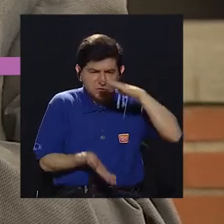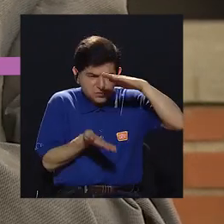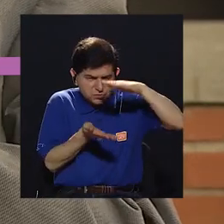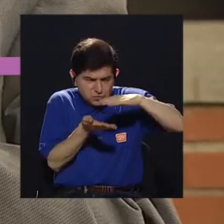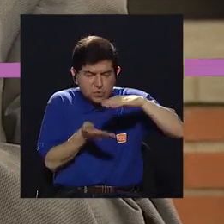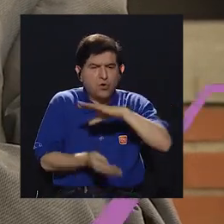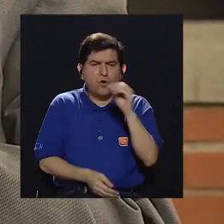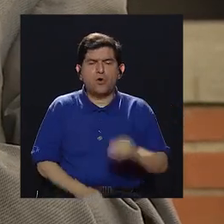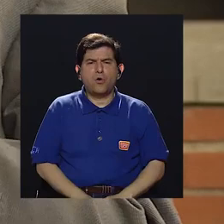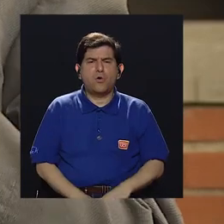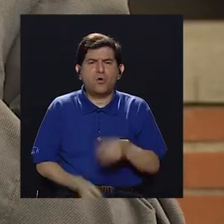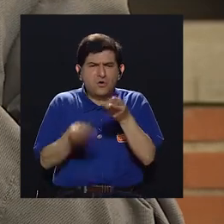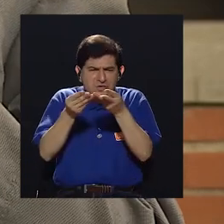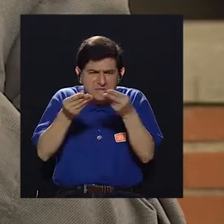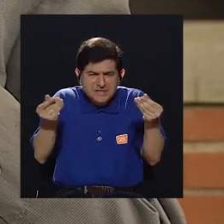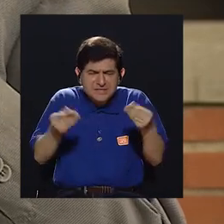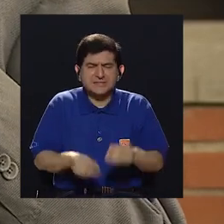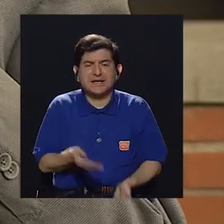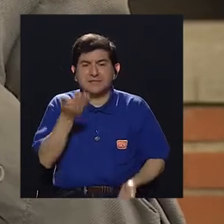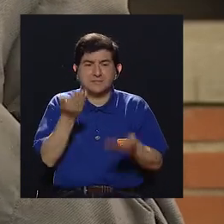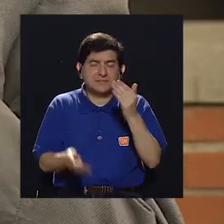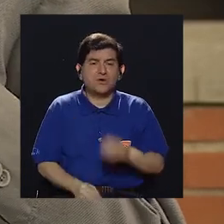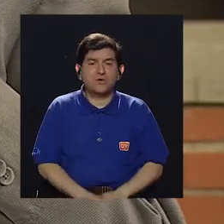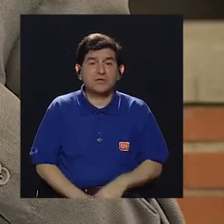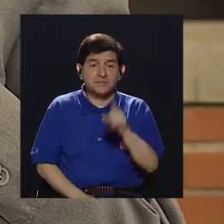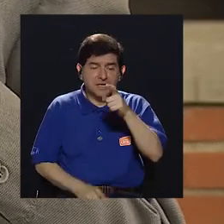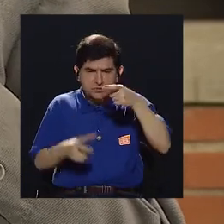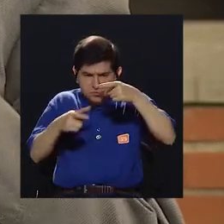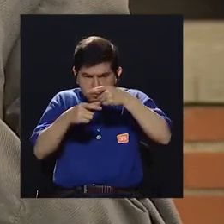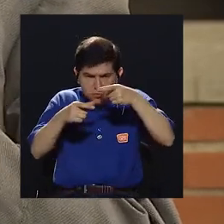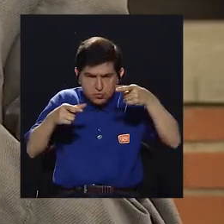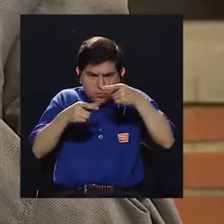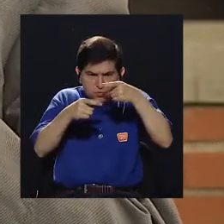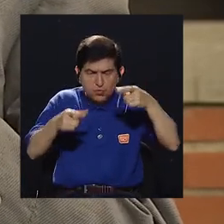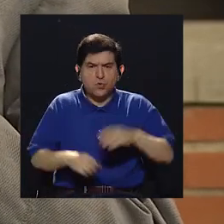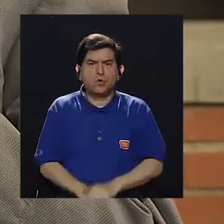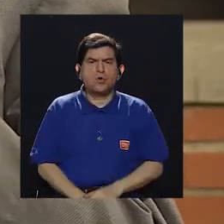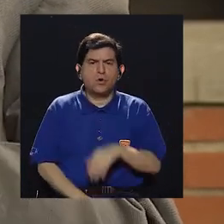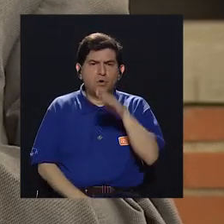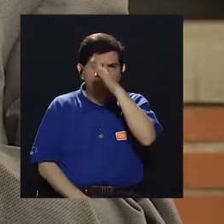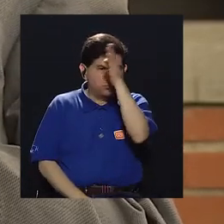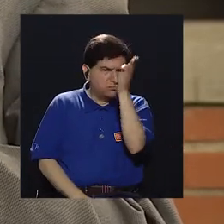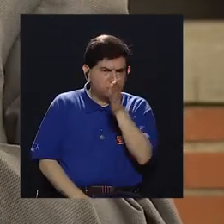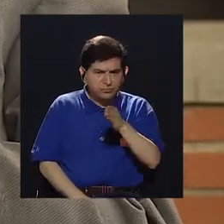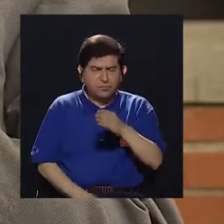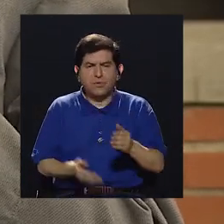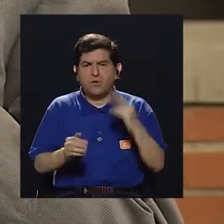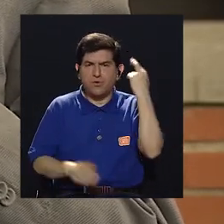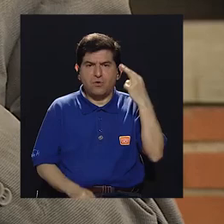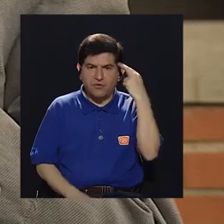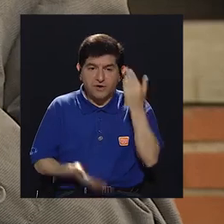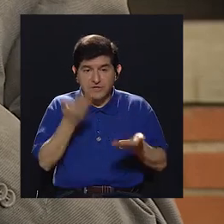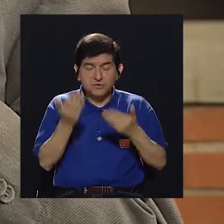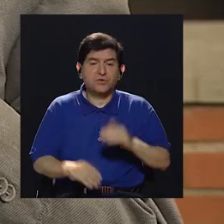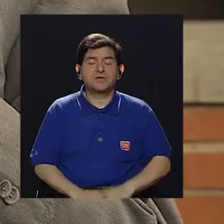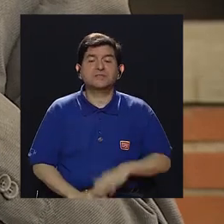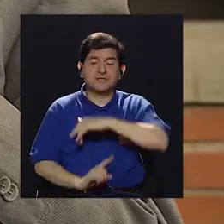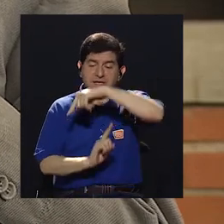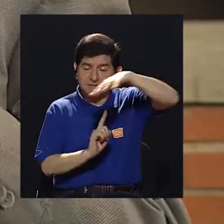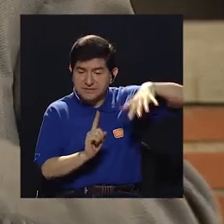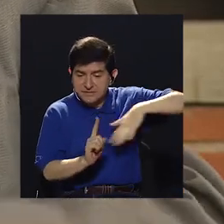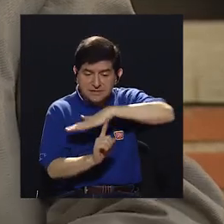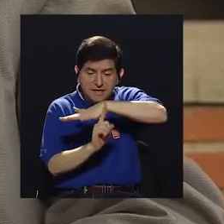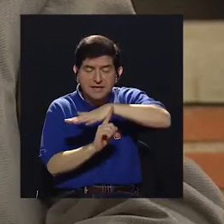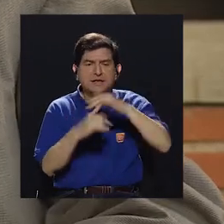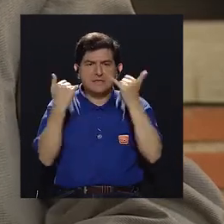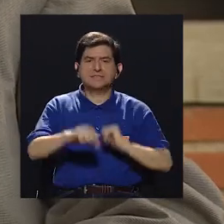tiene un desgaste articular, si es que tiene alguna vértebra que se mueve, si es que tiene una torcedura muy importante o alguna causa un poco más